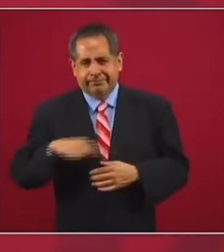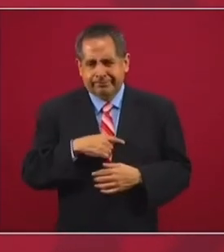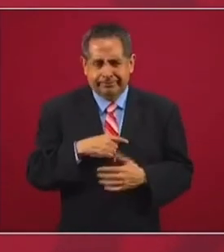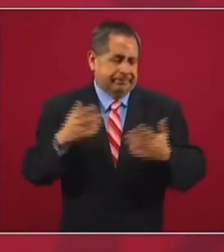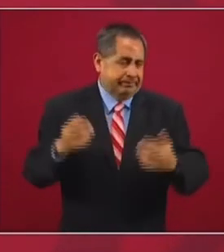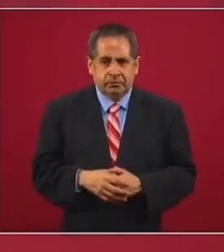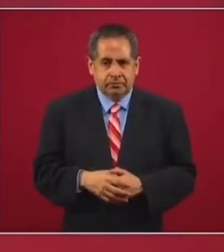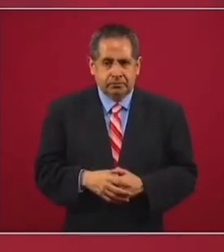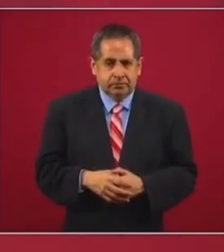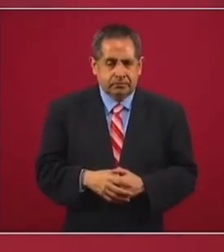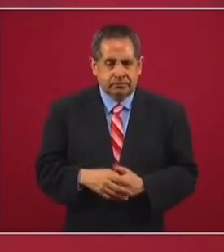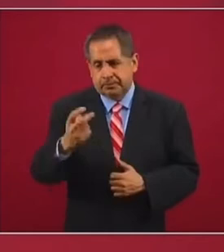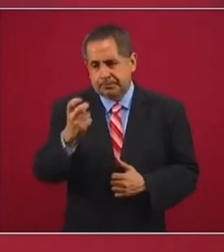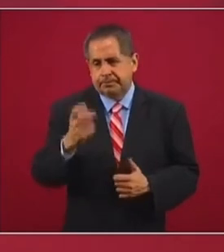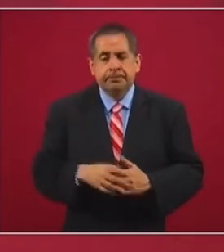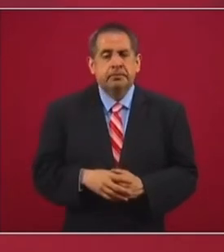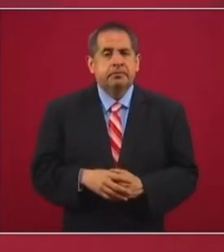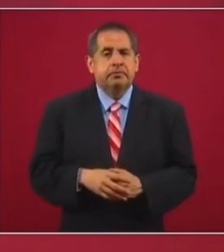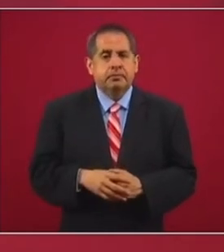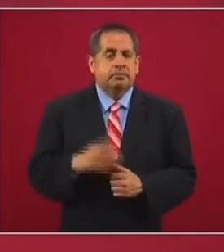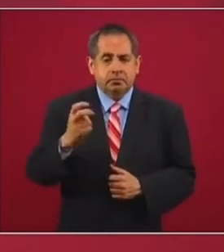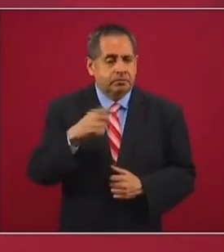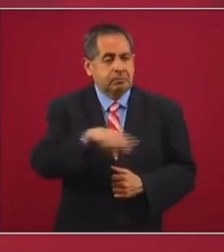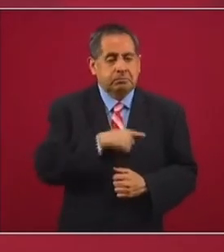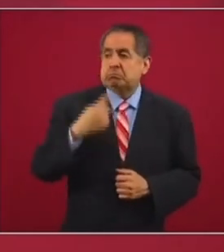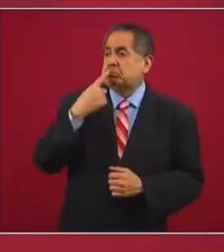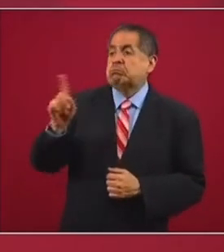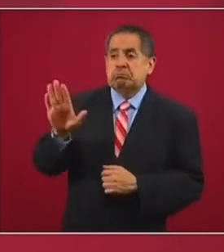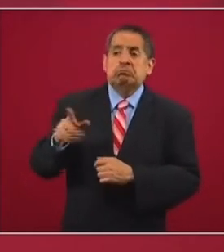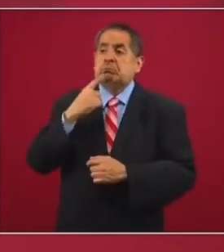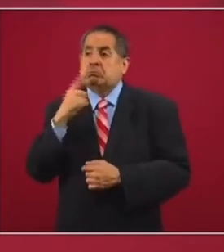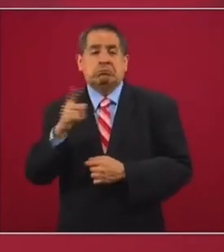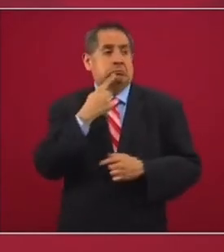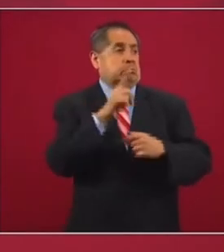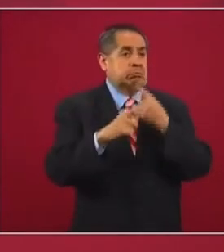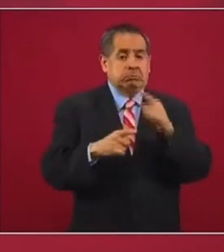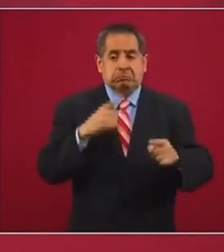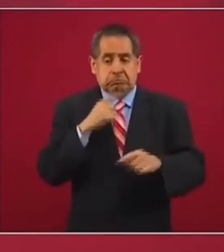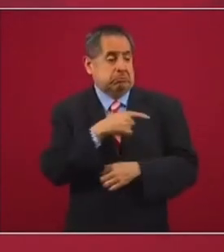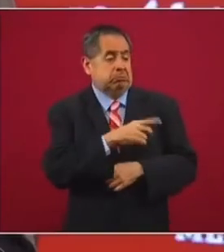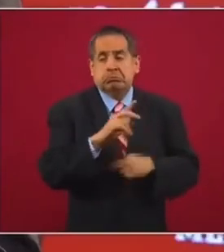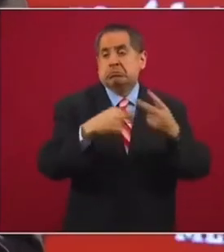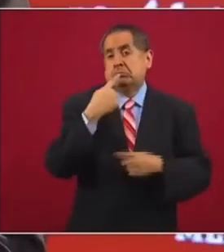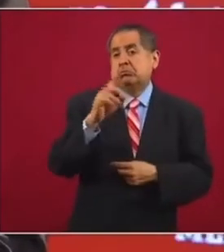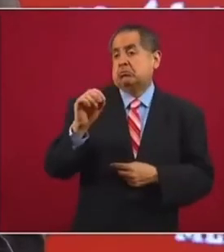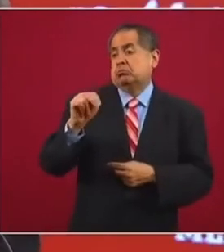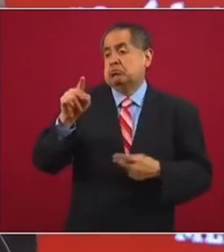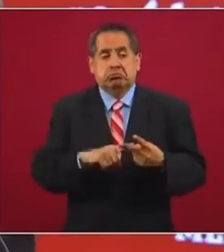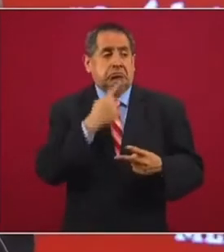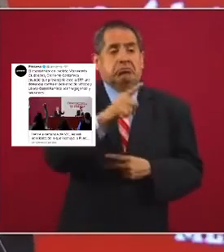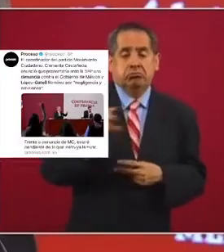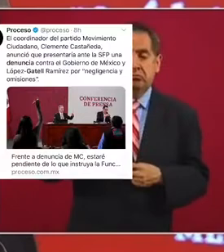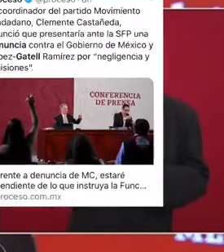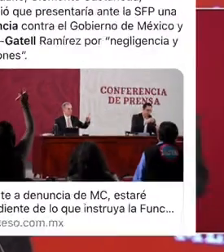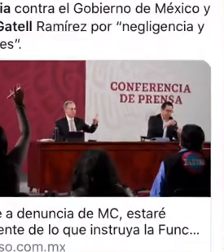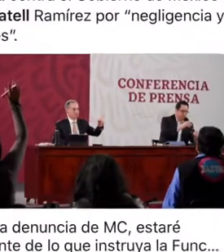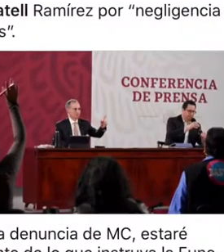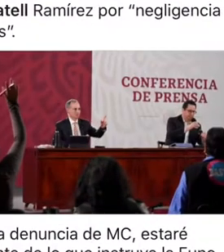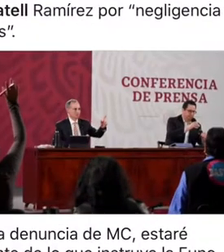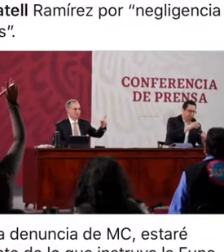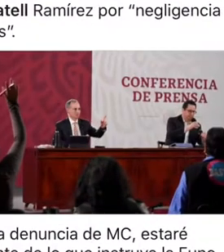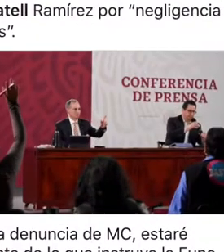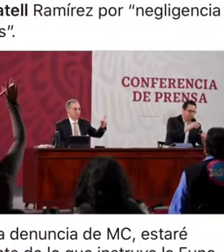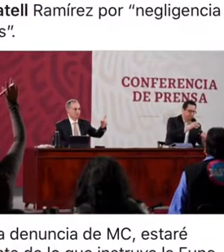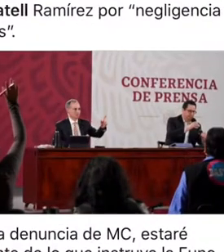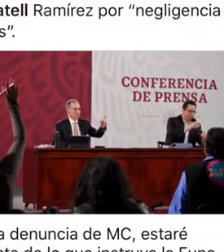o de lo que representamos. Por eso, estas acusaciones que van a la ONU, que van a la OEA, que van a la